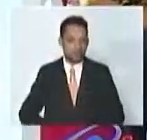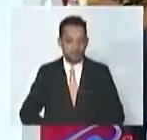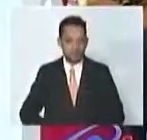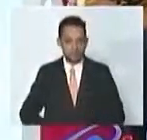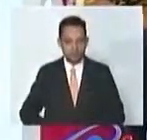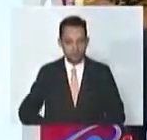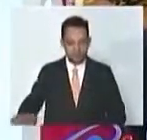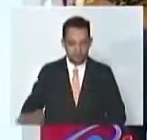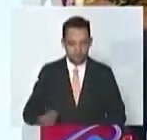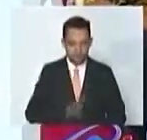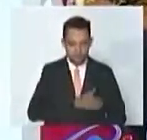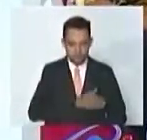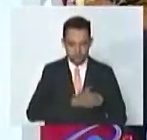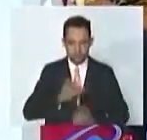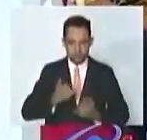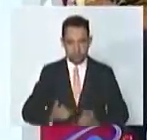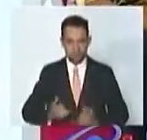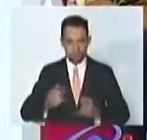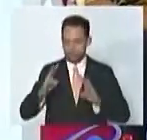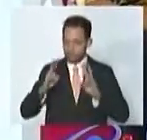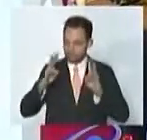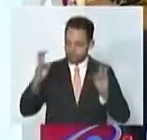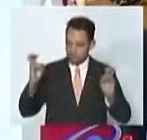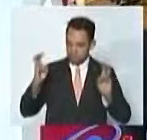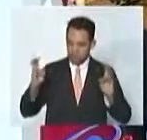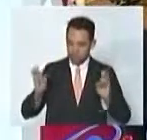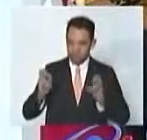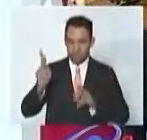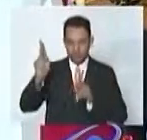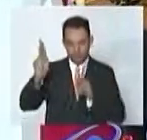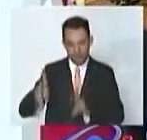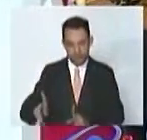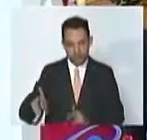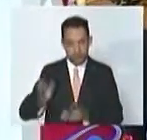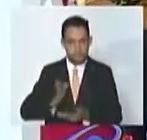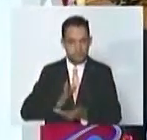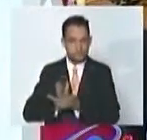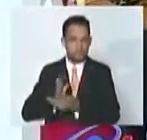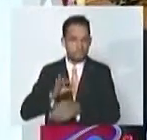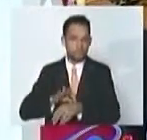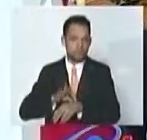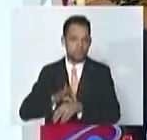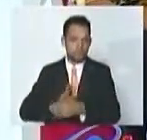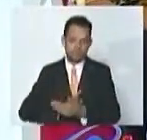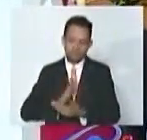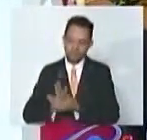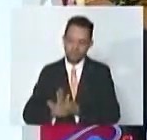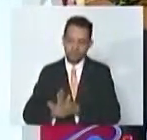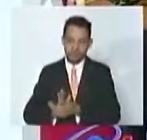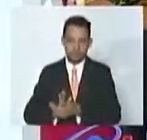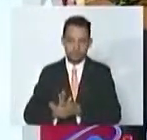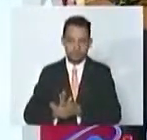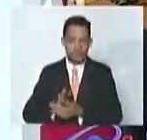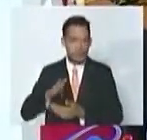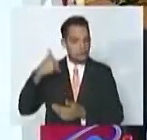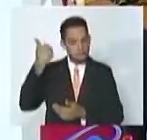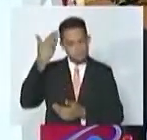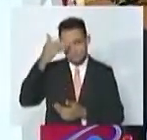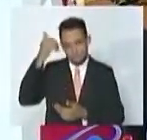Lo que llama la atención es que este tipo de personas siempre consultan es al médico. Y si el médico de pronto